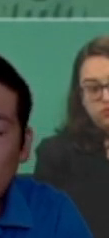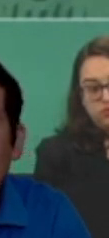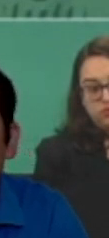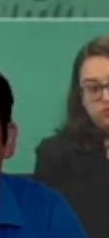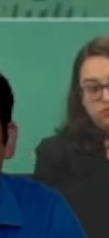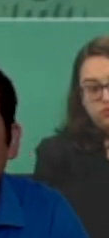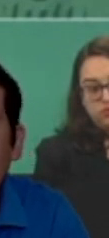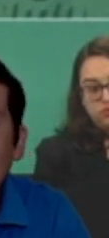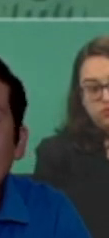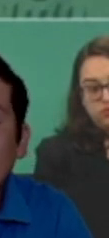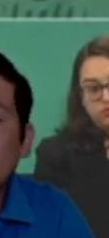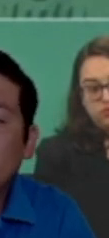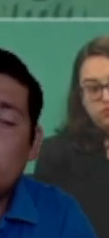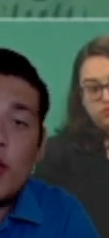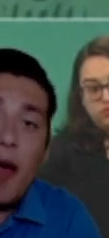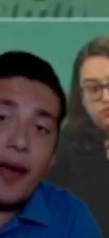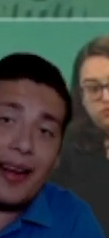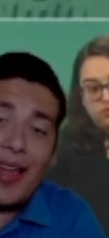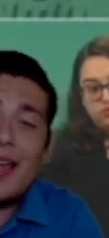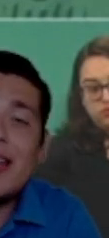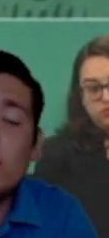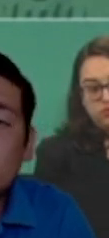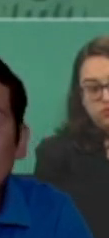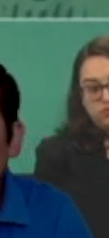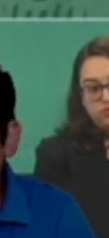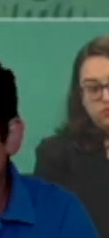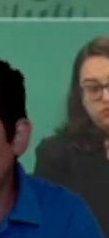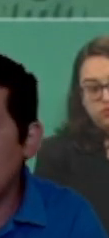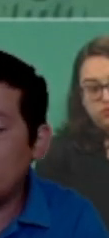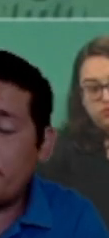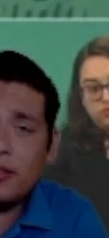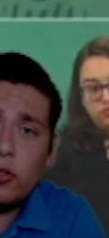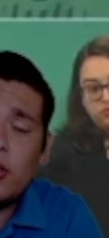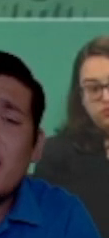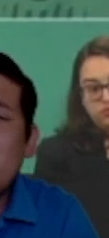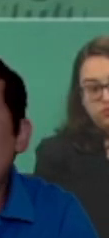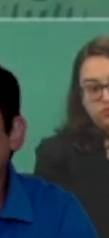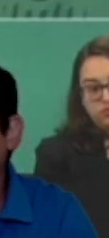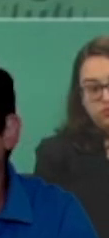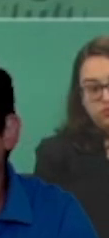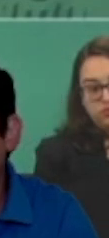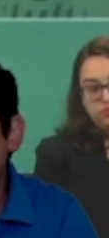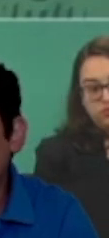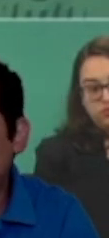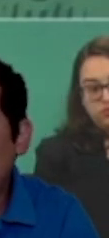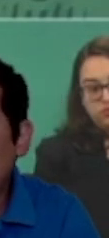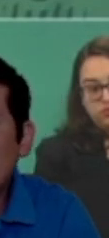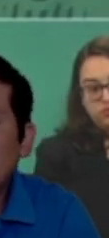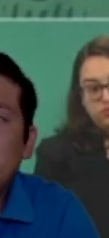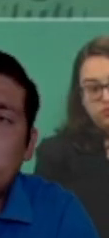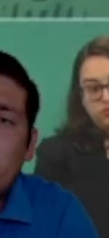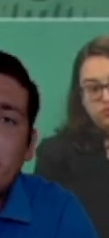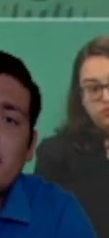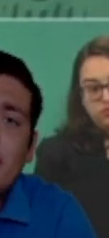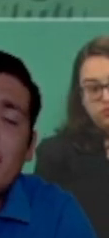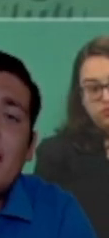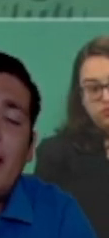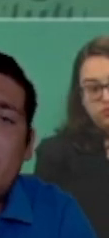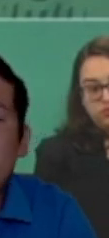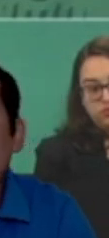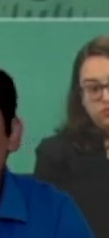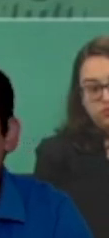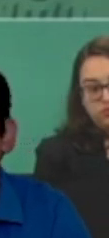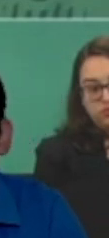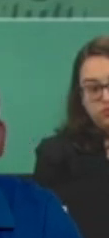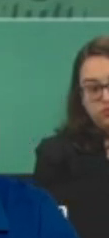refinería que solamente se construyó una barda y nos costó millones de pesos. ¿Y por qué decir de Vicente Fox? Pues simplemente